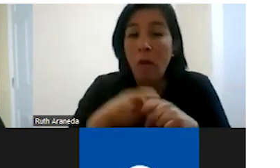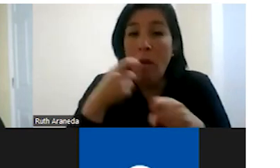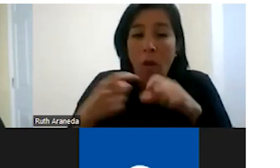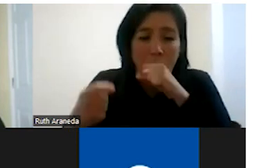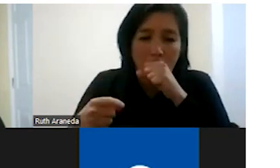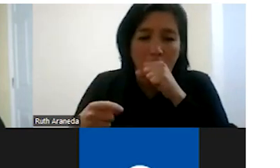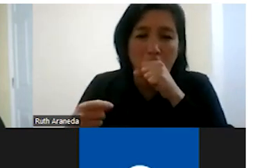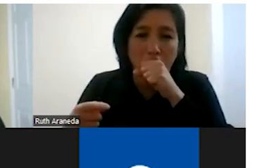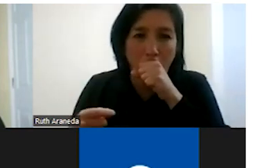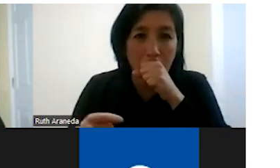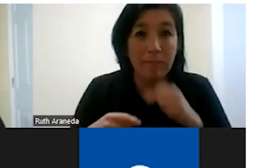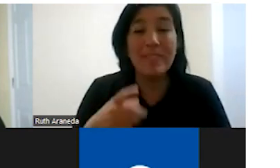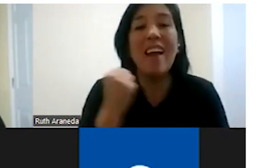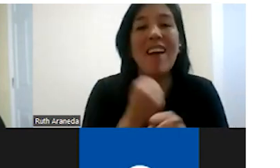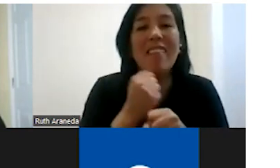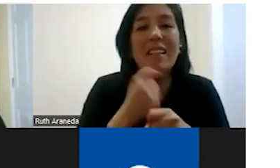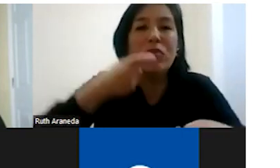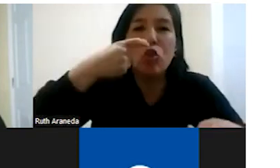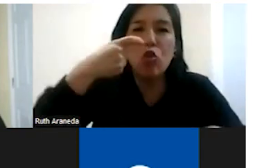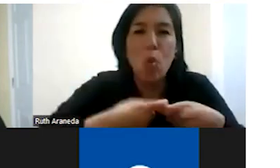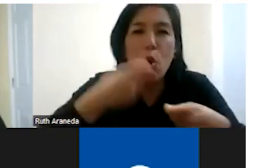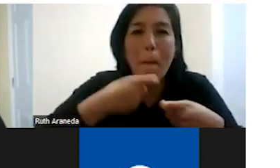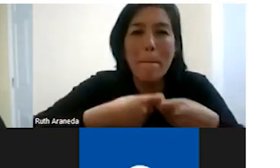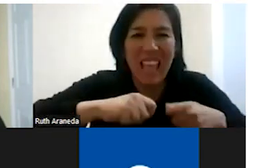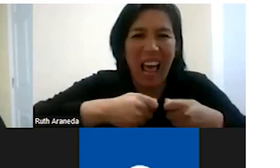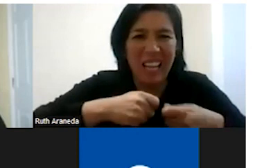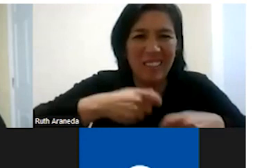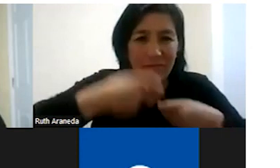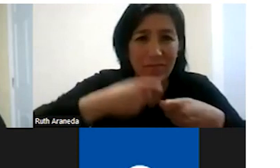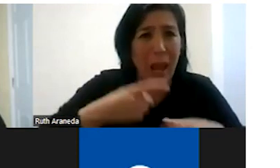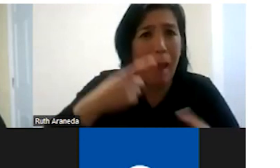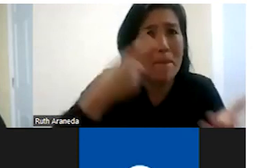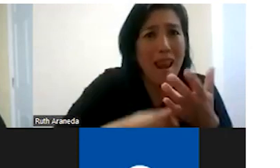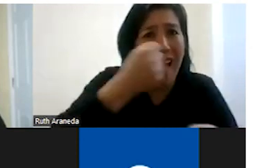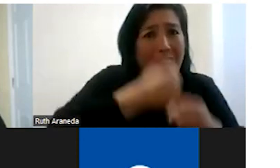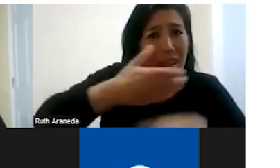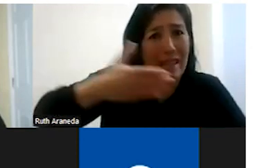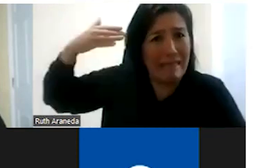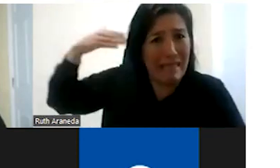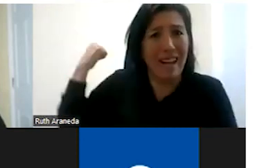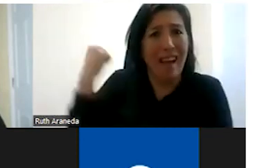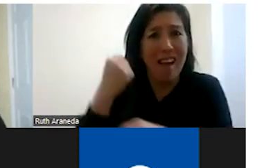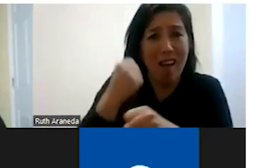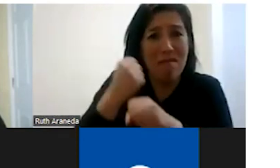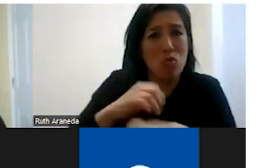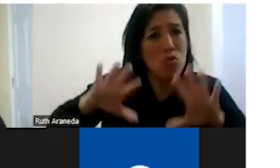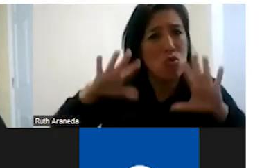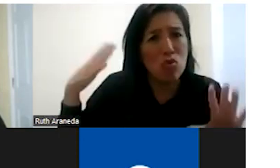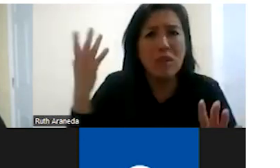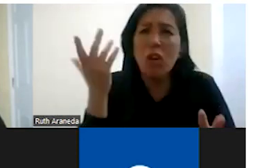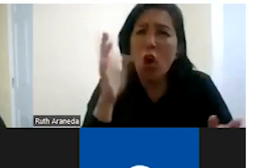metalurgia. O sea, uno piensa, gente hace más de 1000 años atrás, hacían todas esas maravillas a nivel